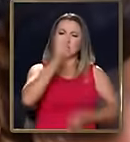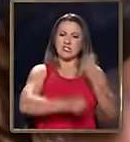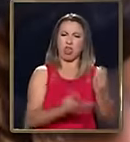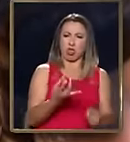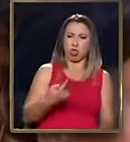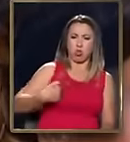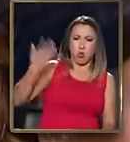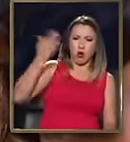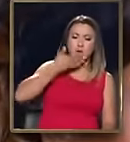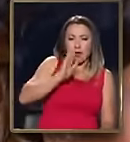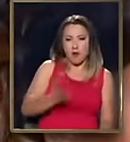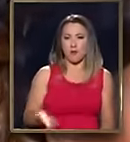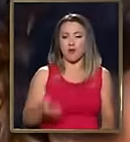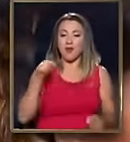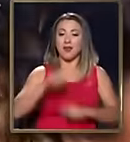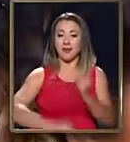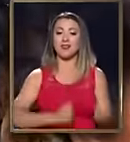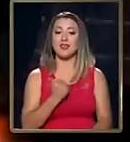Este año,